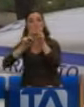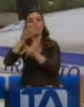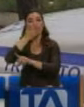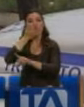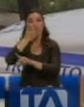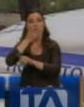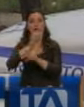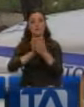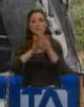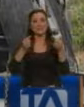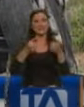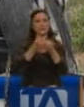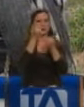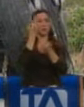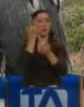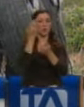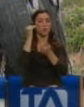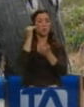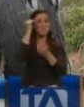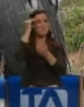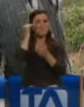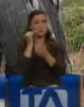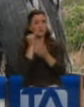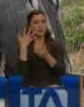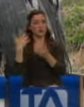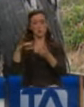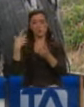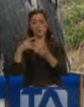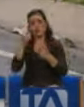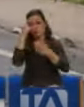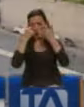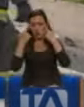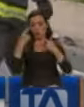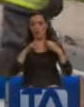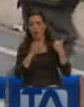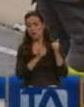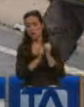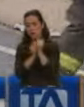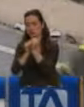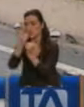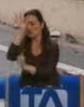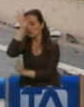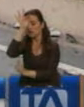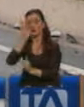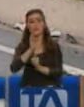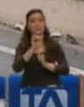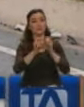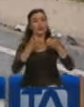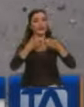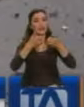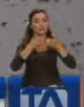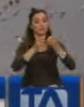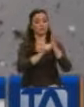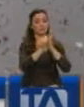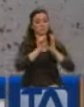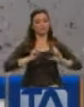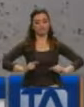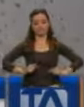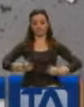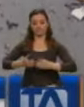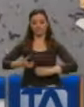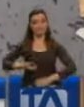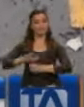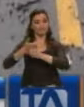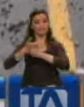edad quienes fueron llevados a varias casas de asistencia médica. Personal del Ministerio de Salud y Cuerpo de